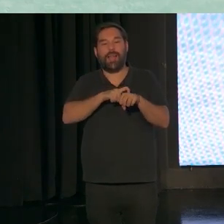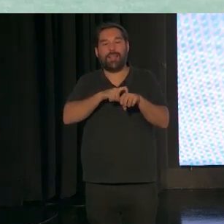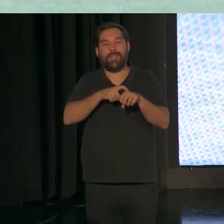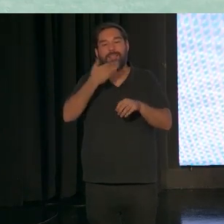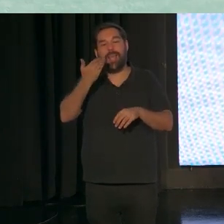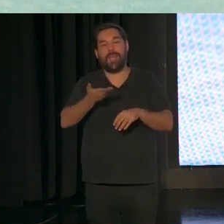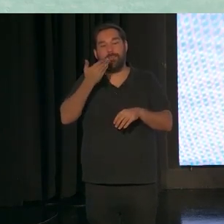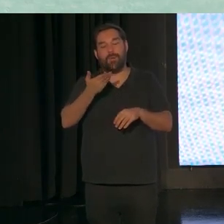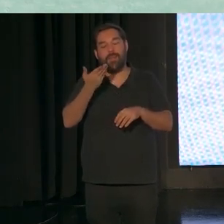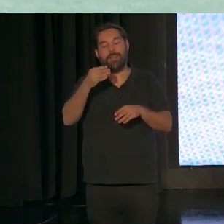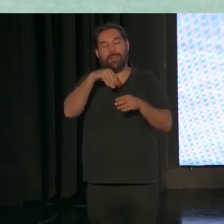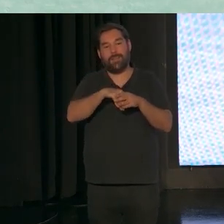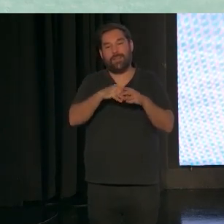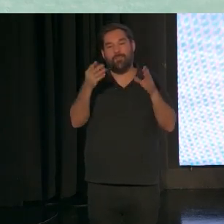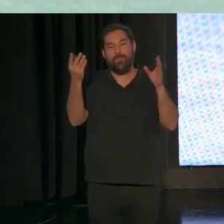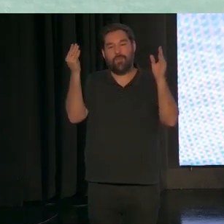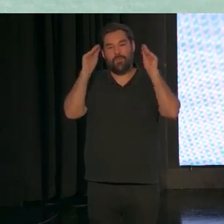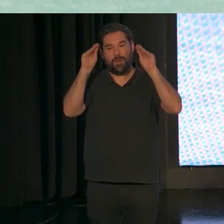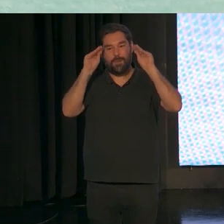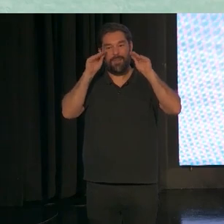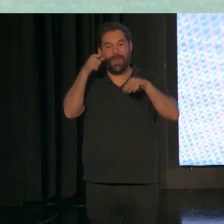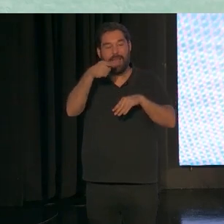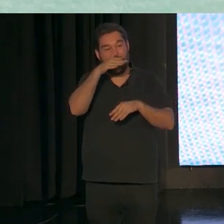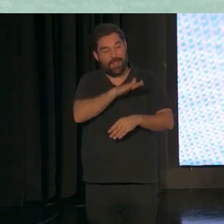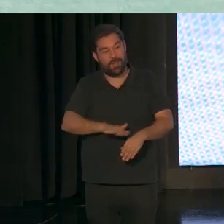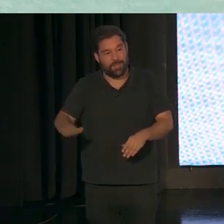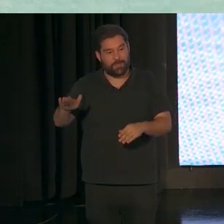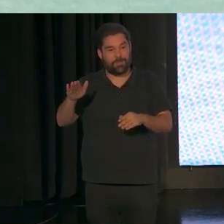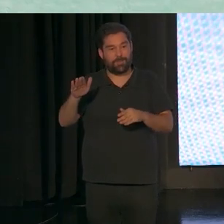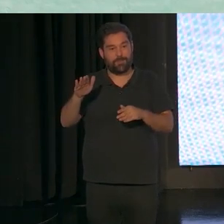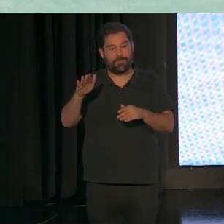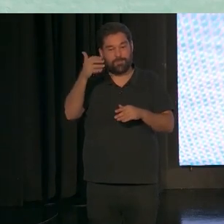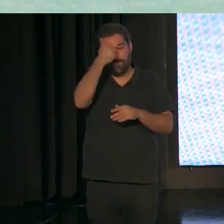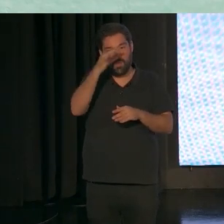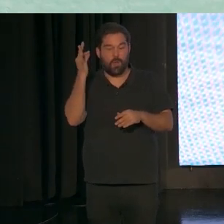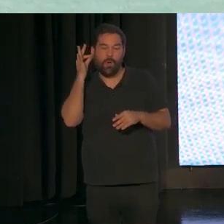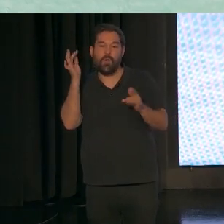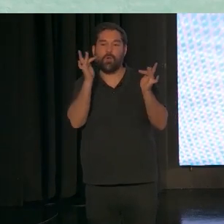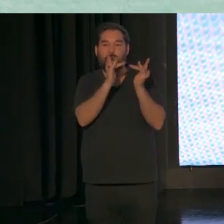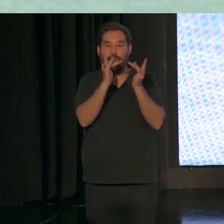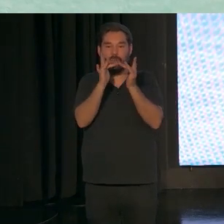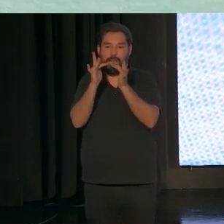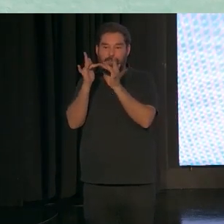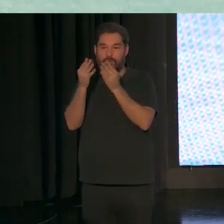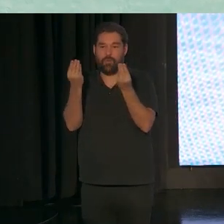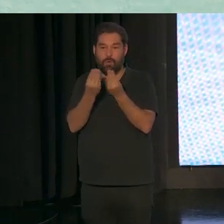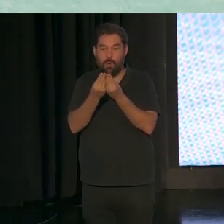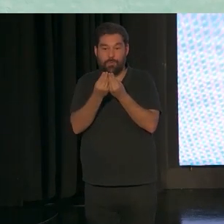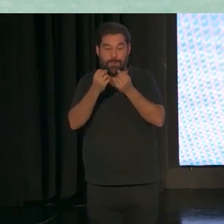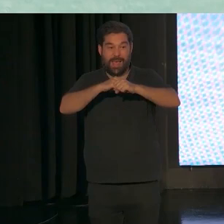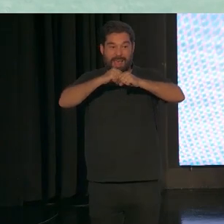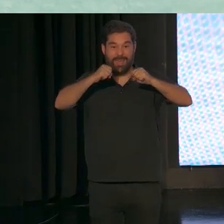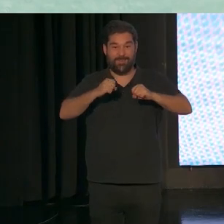importantes los estudios que los niños tienen que estar en contacto con adultos sensibles